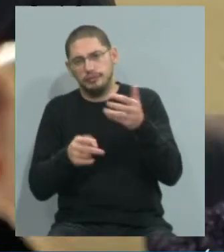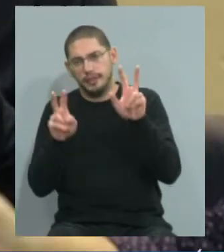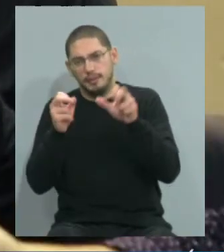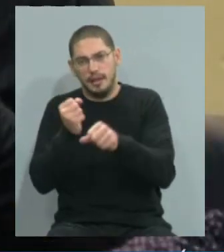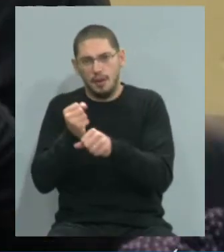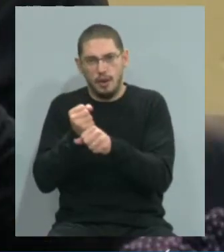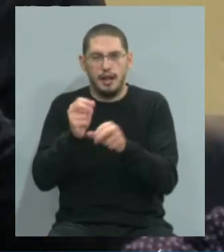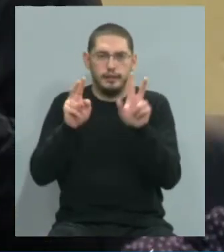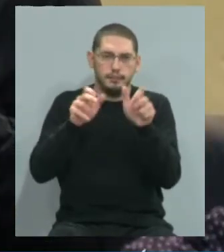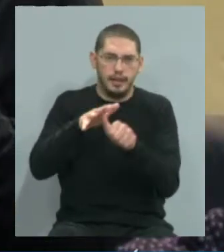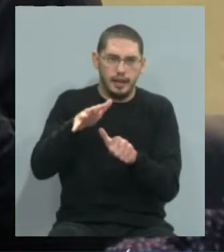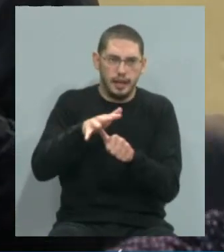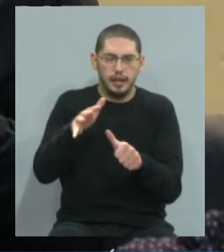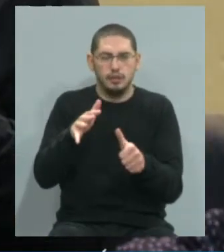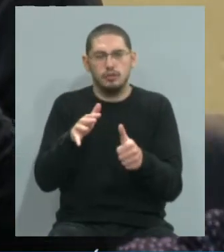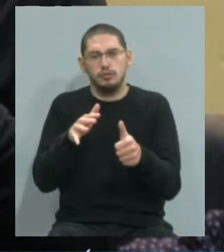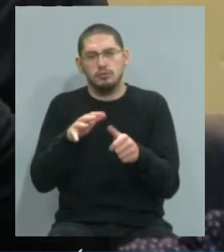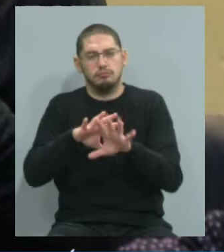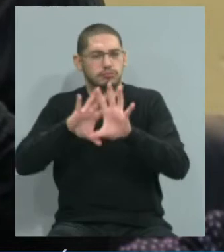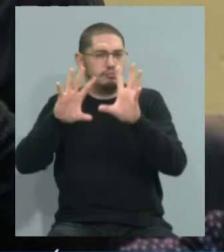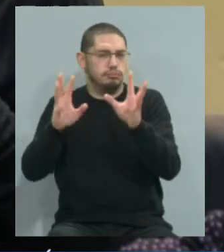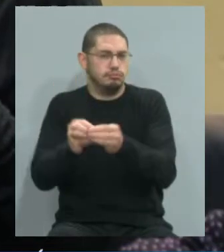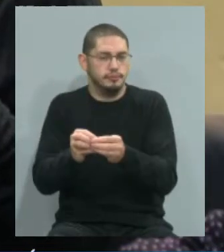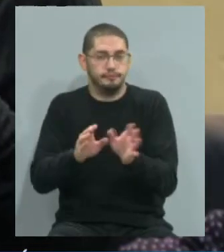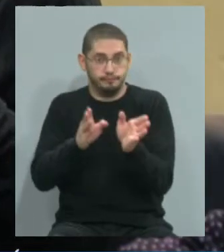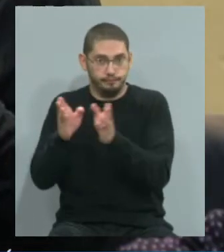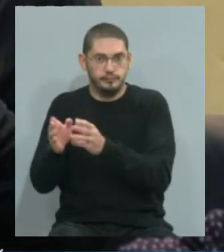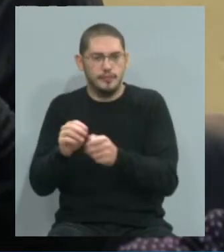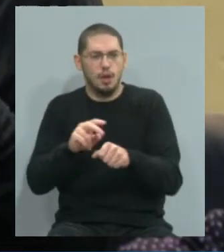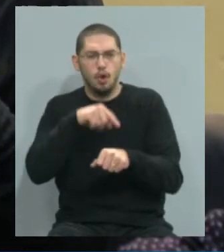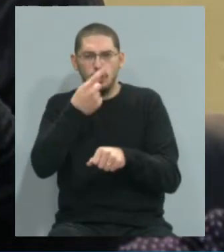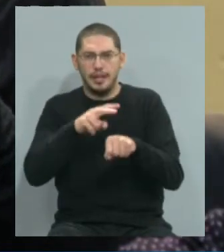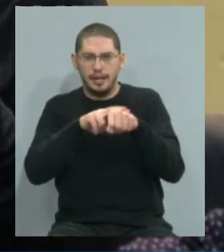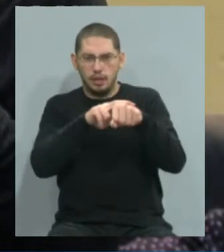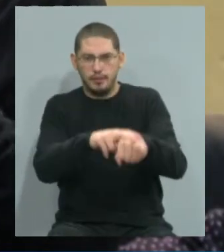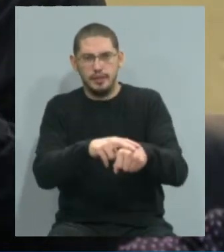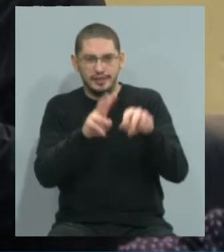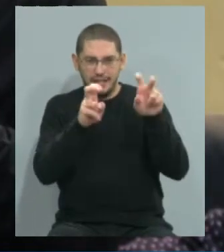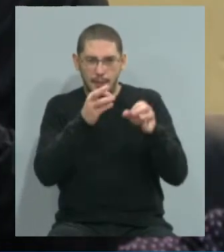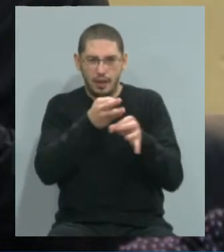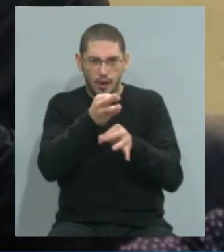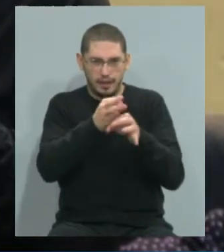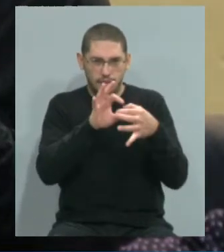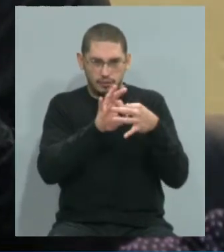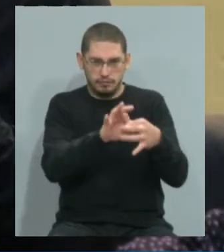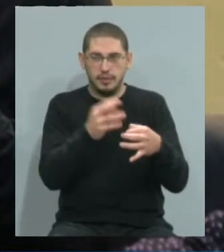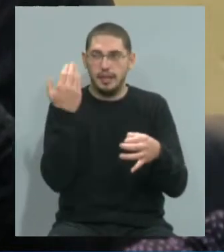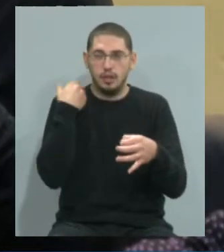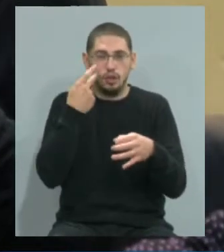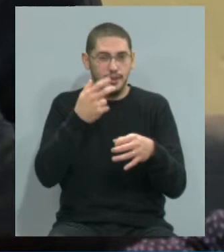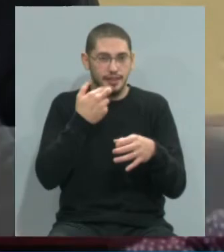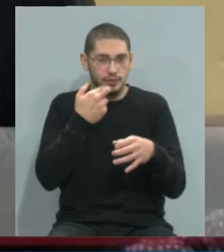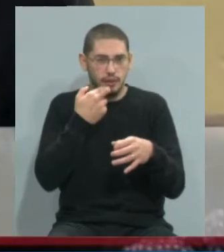y de género. Y por el otro lado, una recomendación que fue de mucho interés en el ámbito educativo, que fue la del